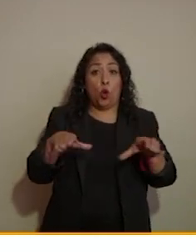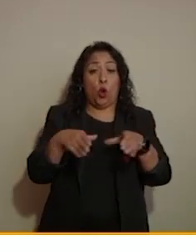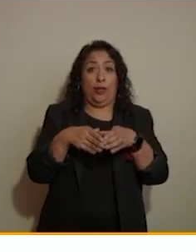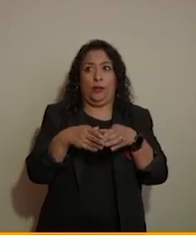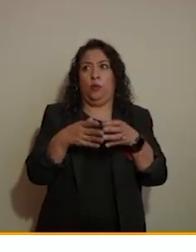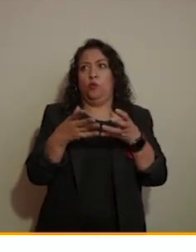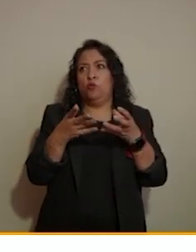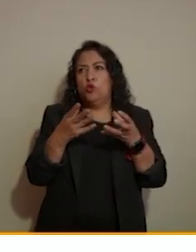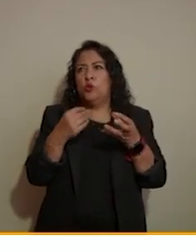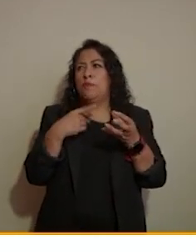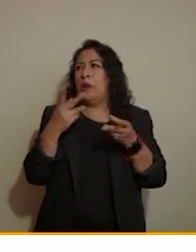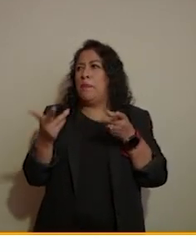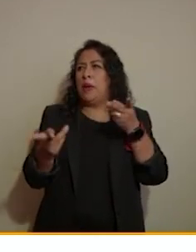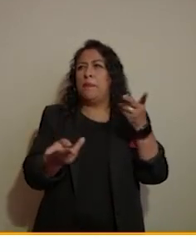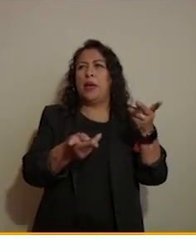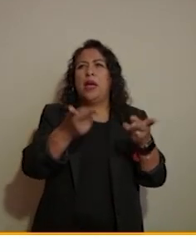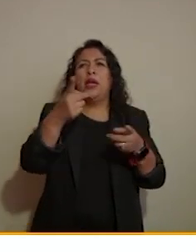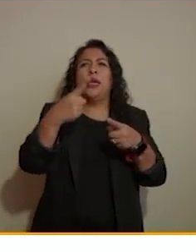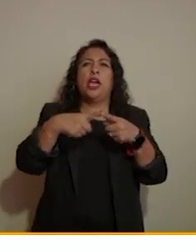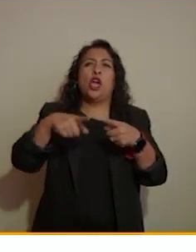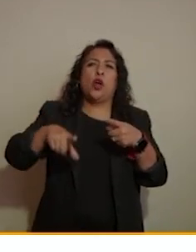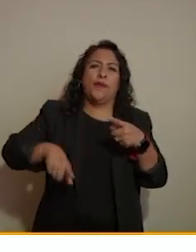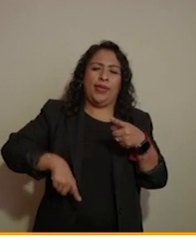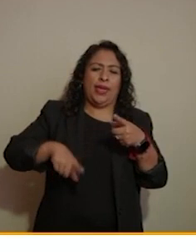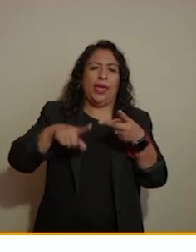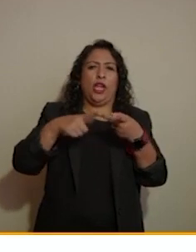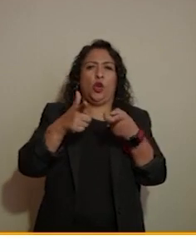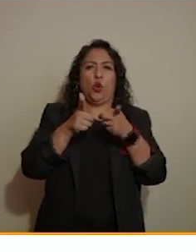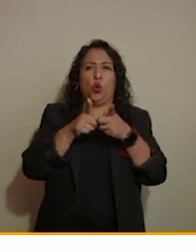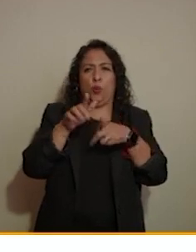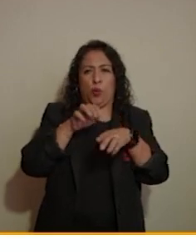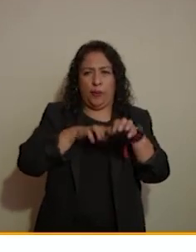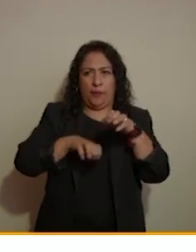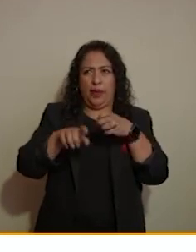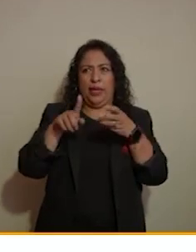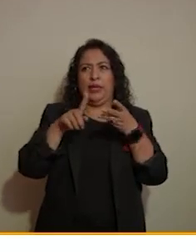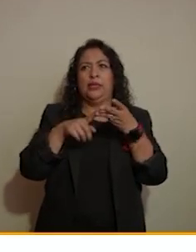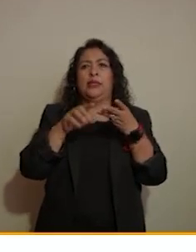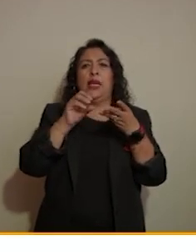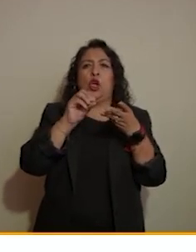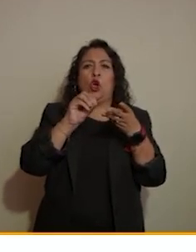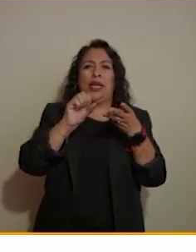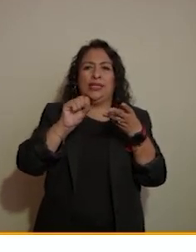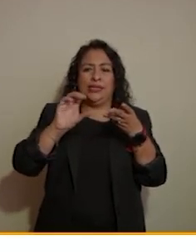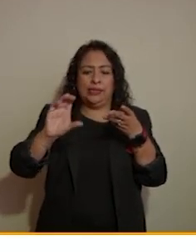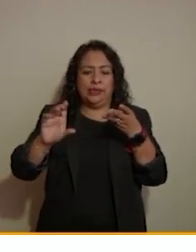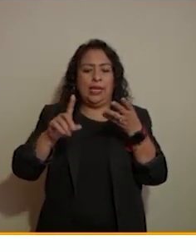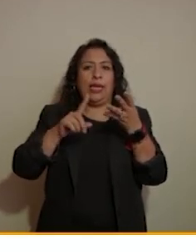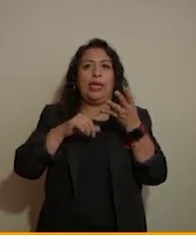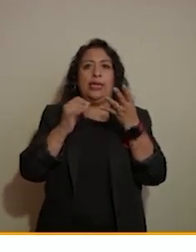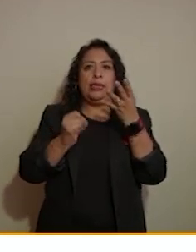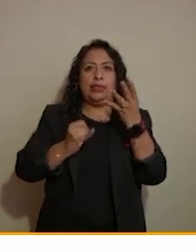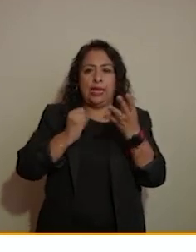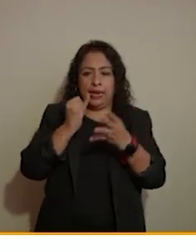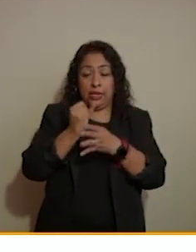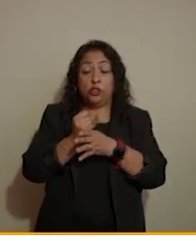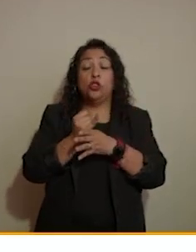muchas consultas con gobiernos, con el sector empresarial, con sociedad civil, con organismos